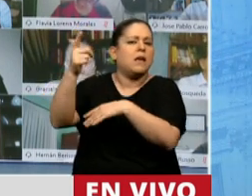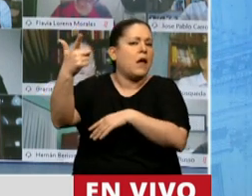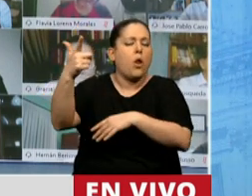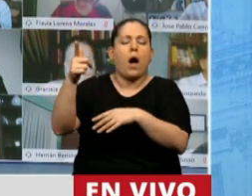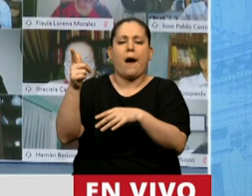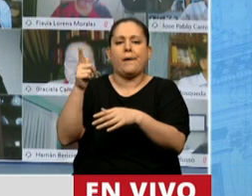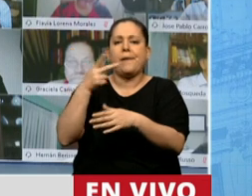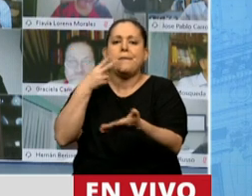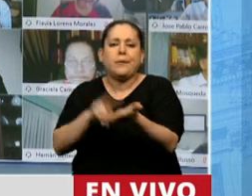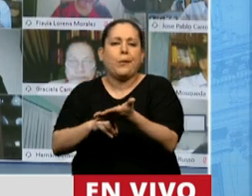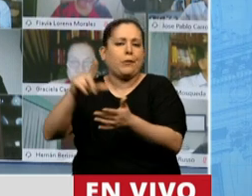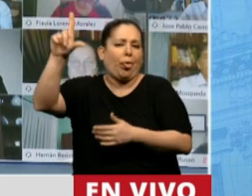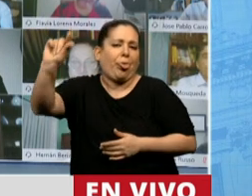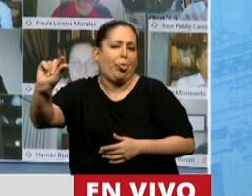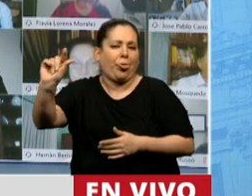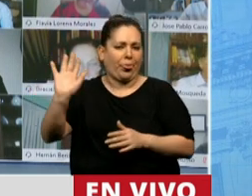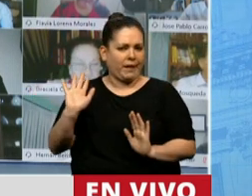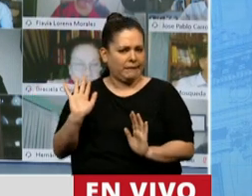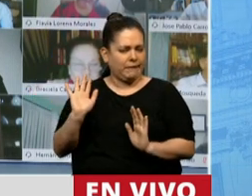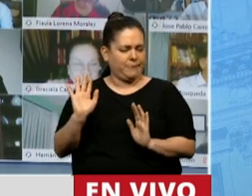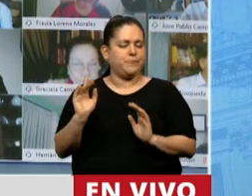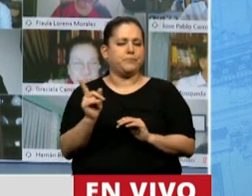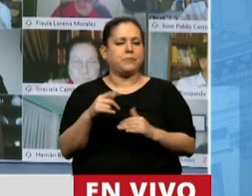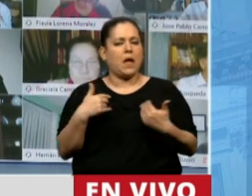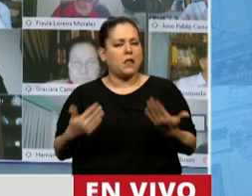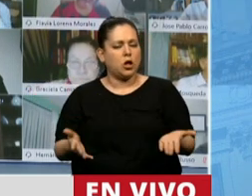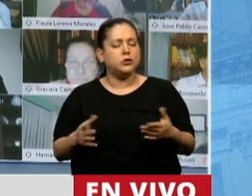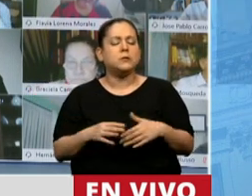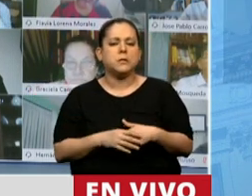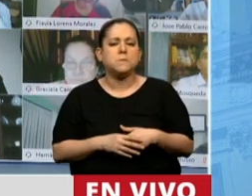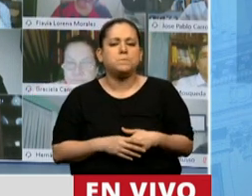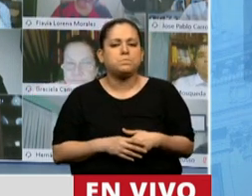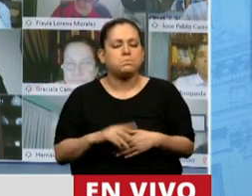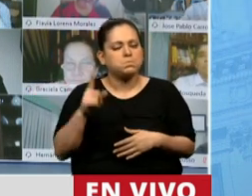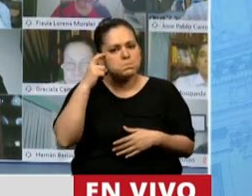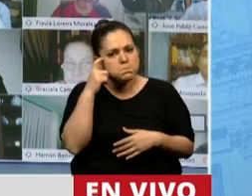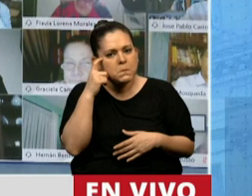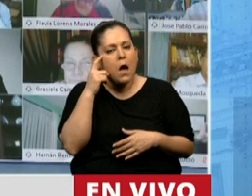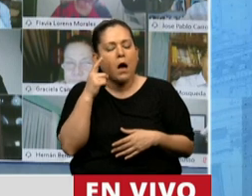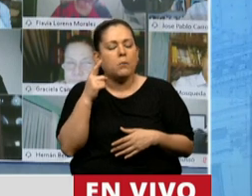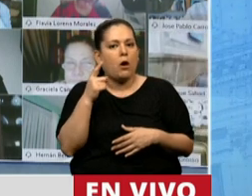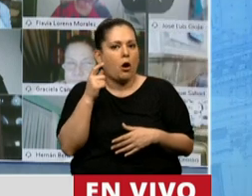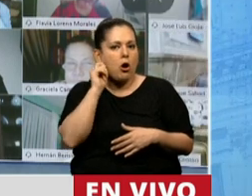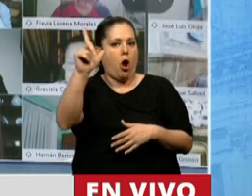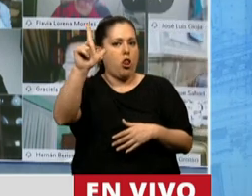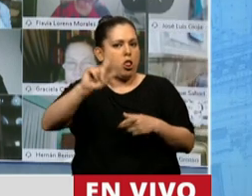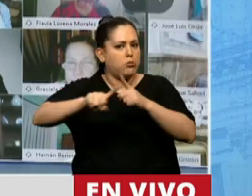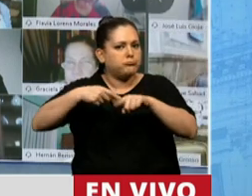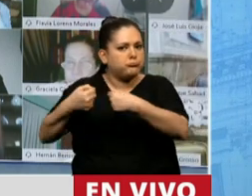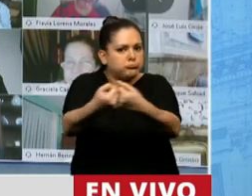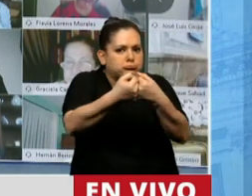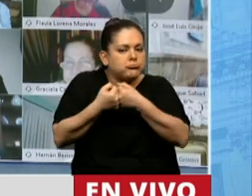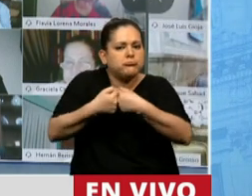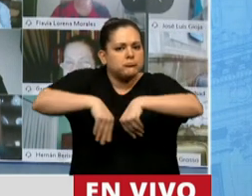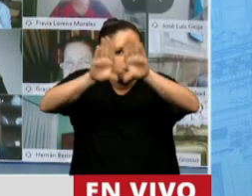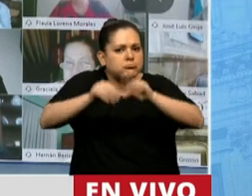o mínimas tributaciones entonces eh nos parece que haber consensuado entre todas